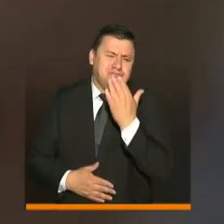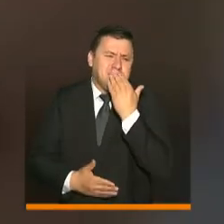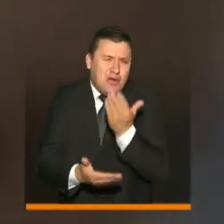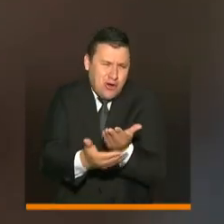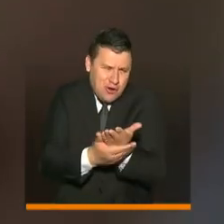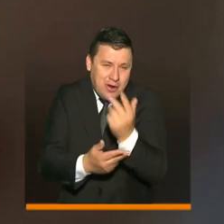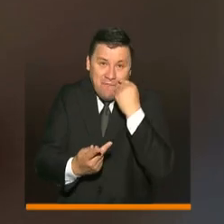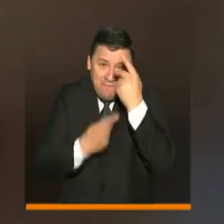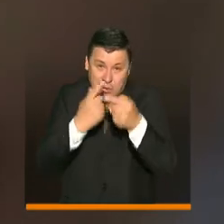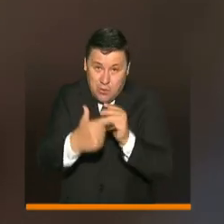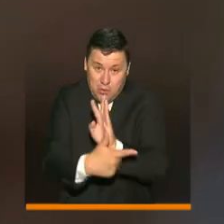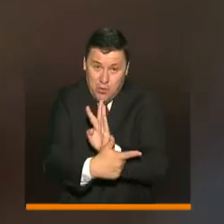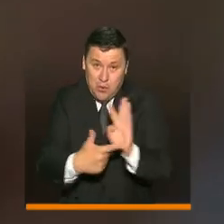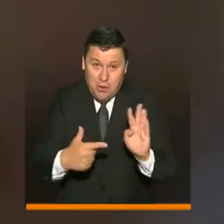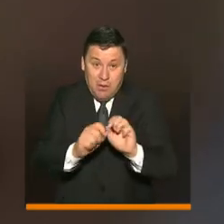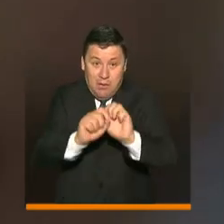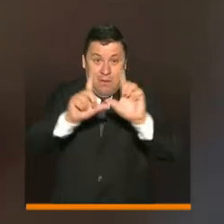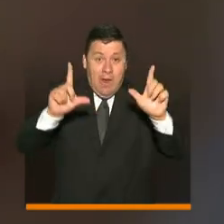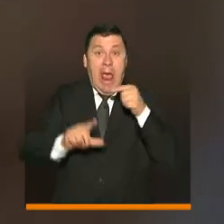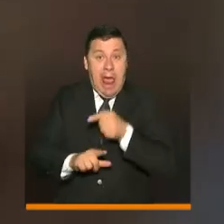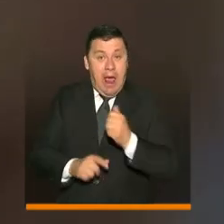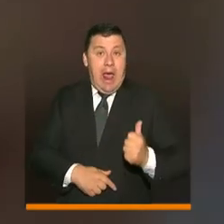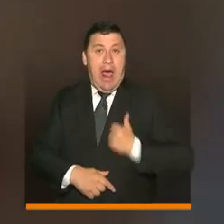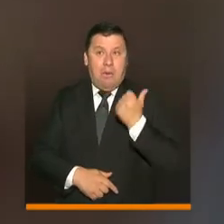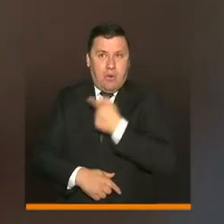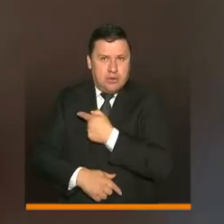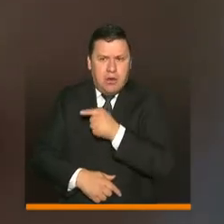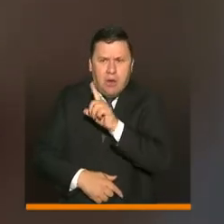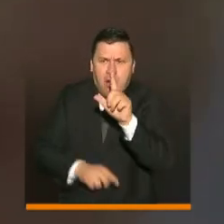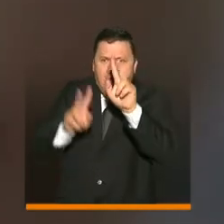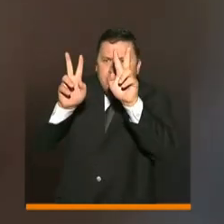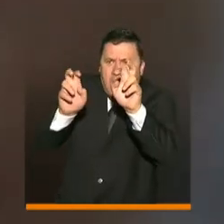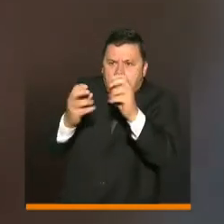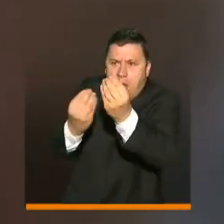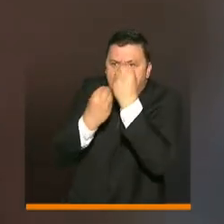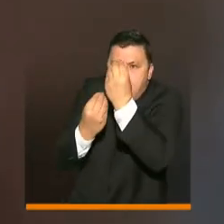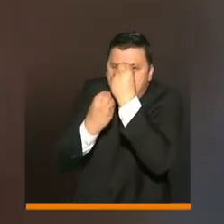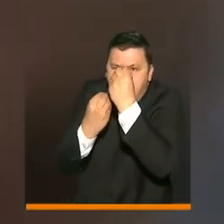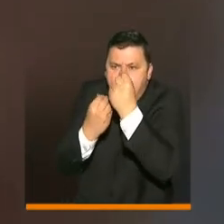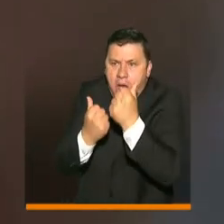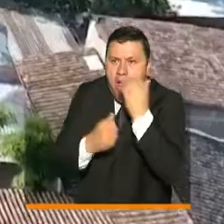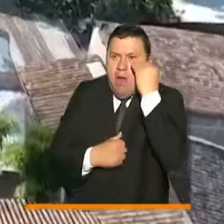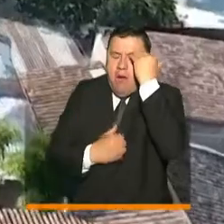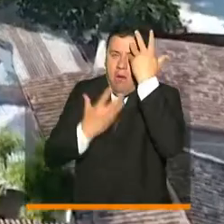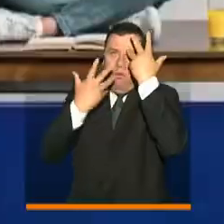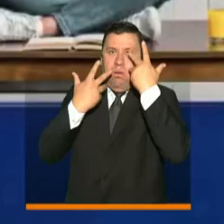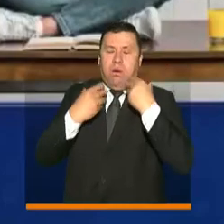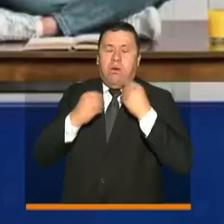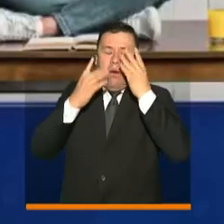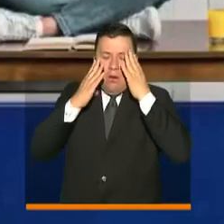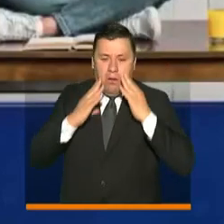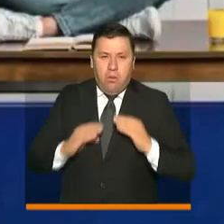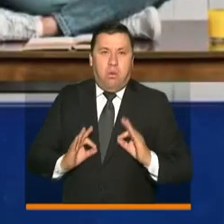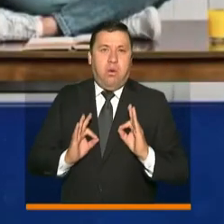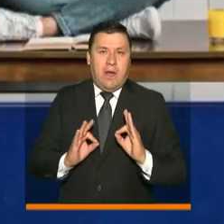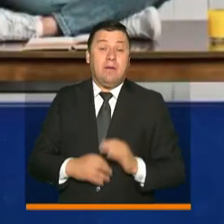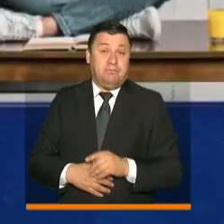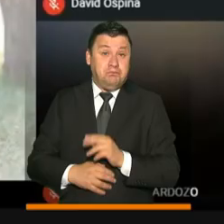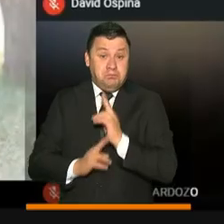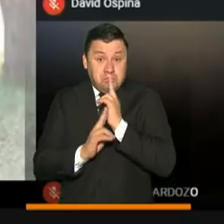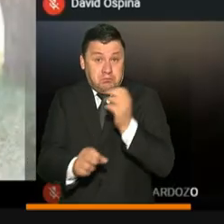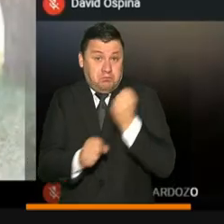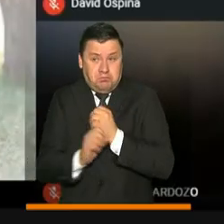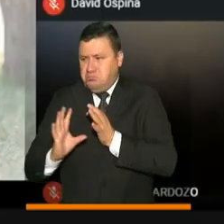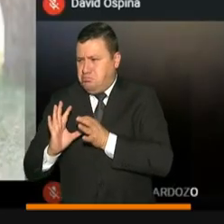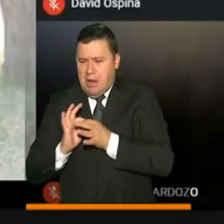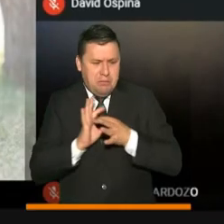recomiendo que visiten la página Colombia Aprende, aprovechen todos estos contenidos que nos son de gran ayuda. Como resultado de este trabajo